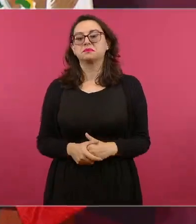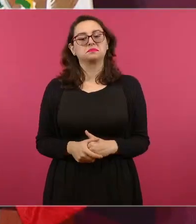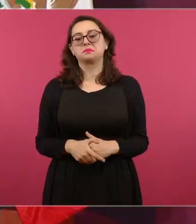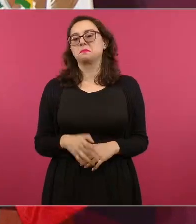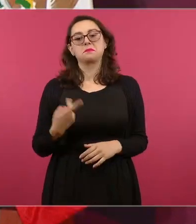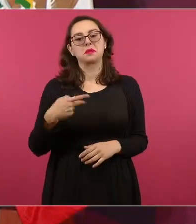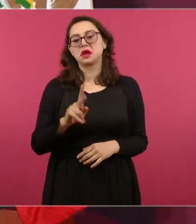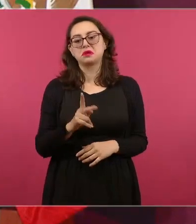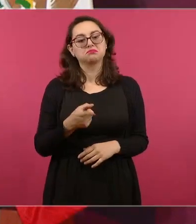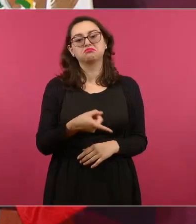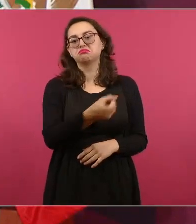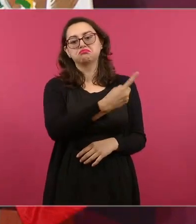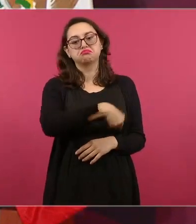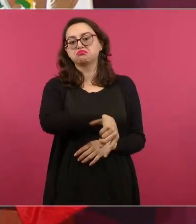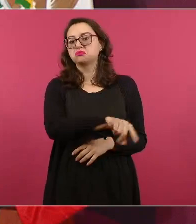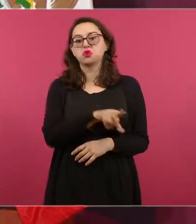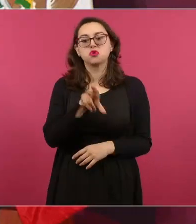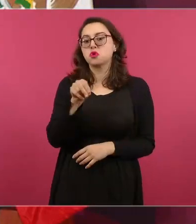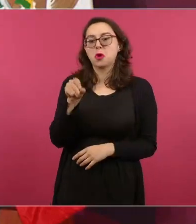contra de nosotros,